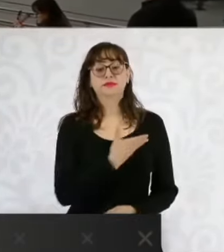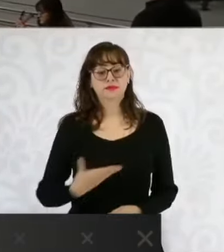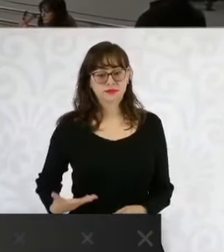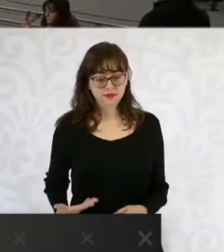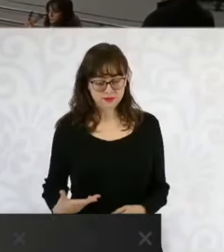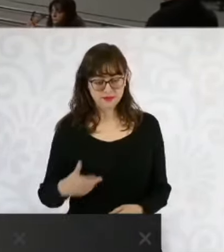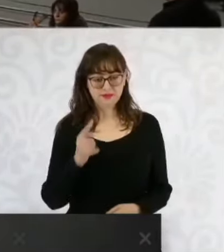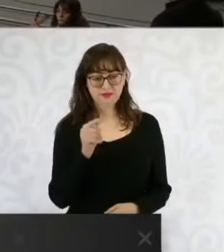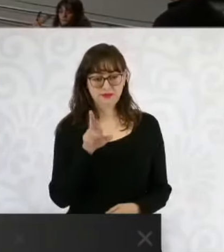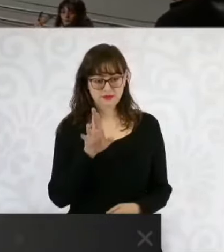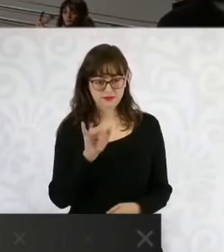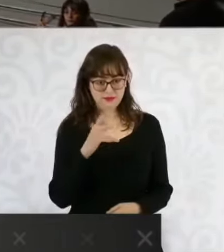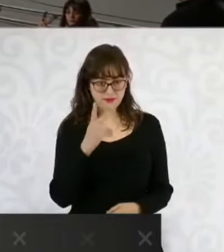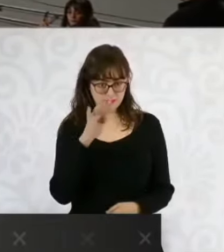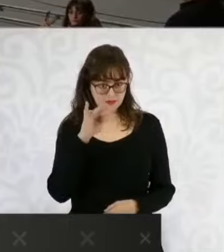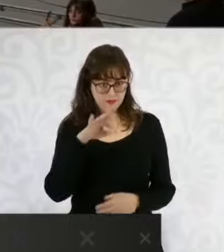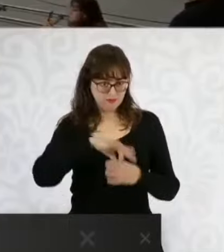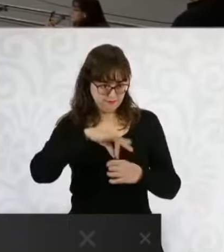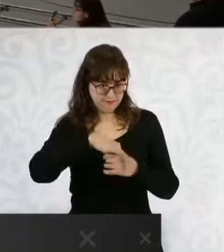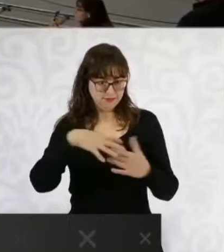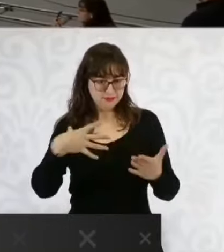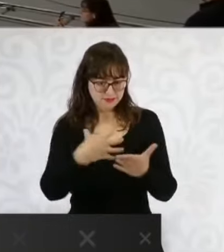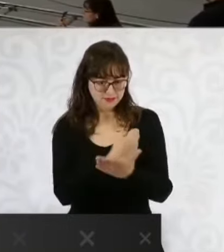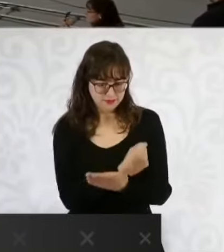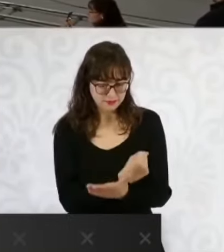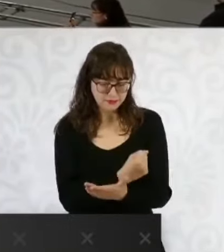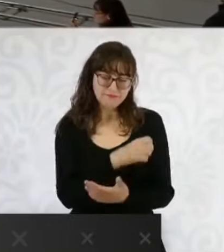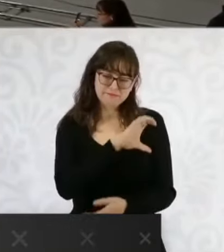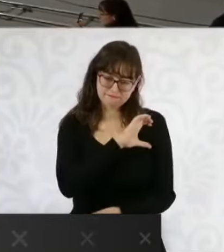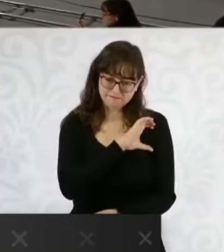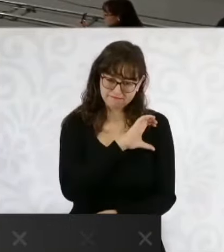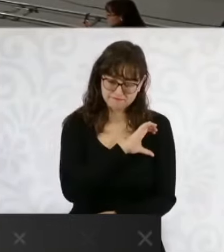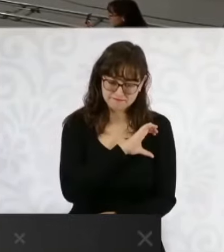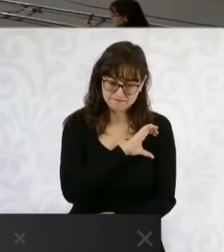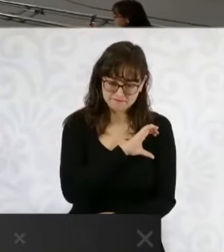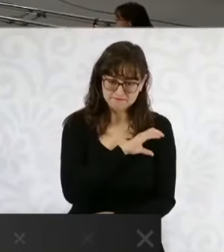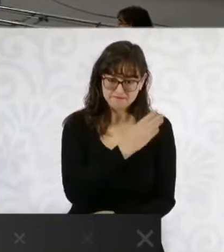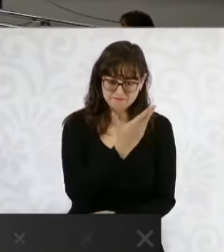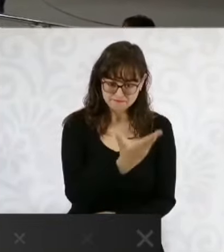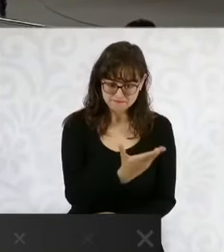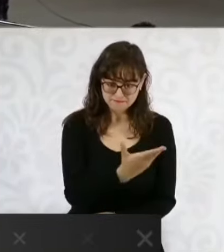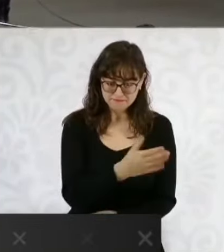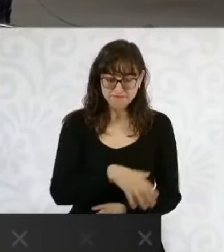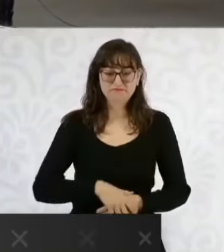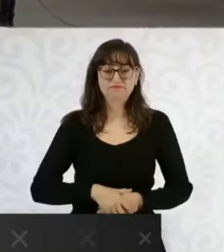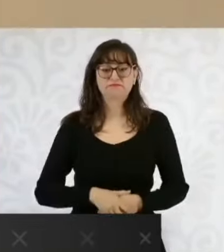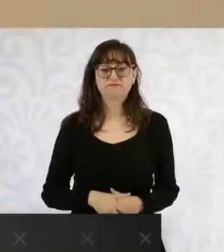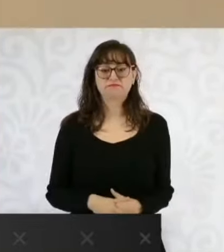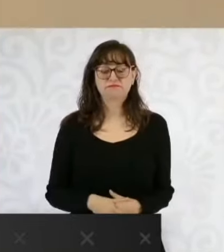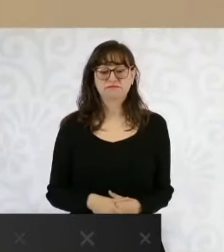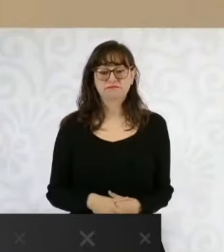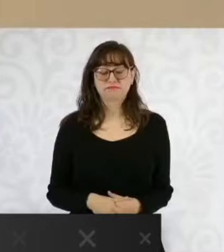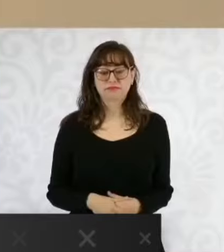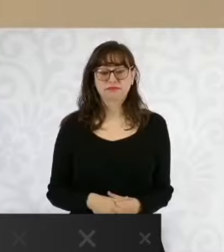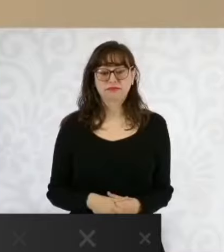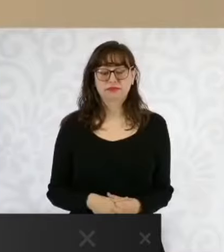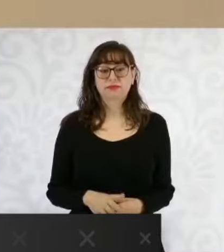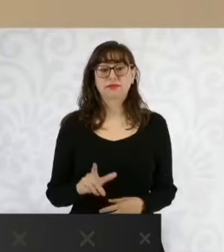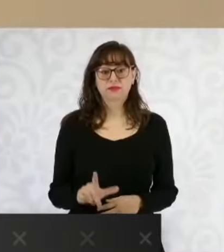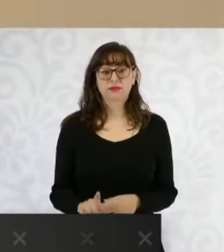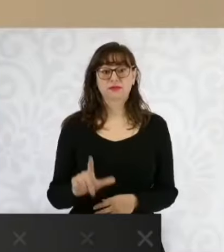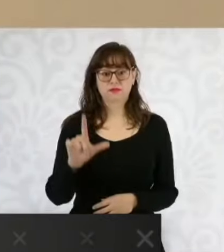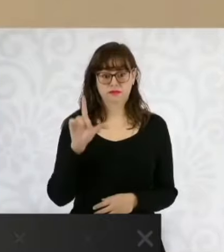migratorios yo soy estoy convencido que a México le conviene flujos migratorios ordenados seguros legales no caravanas en este